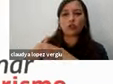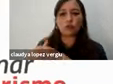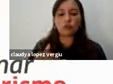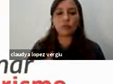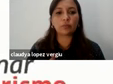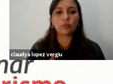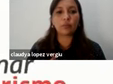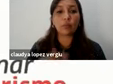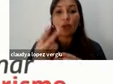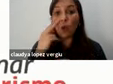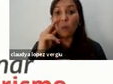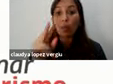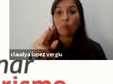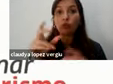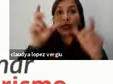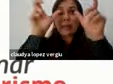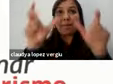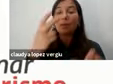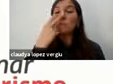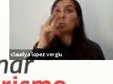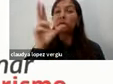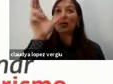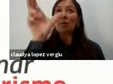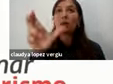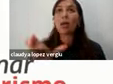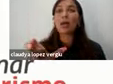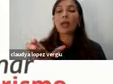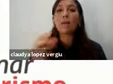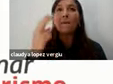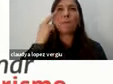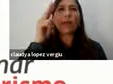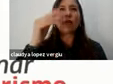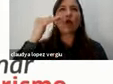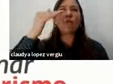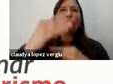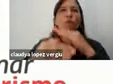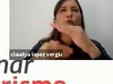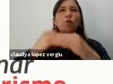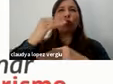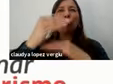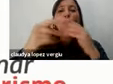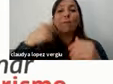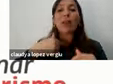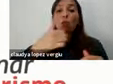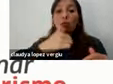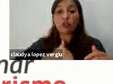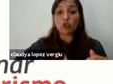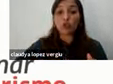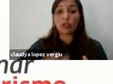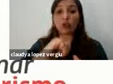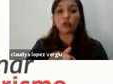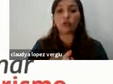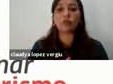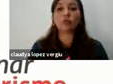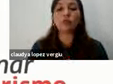una imagen que han contado viendo el futuro, porque algún día los hijos no pueden sufrirlo. Y eso